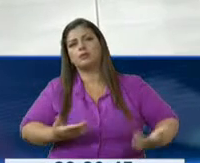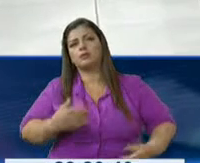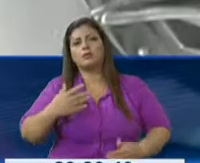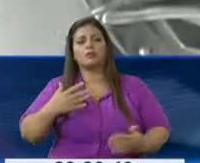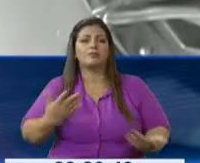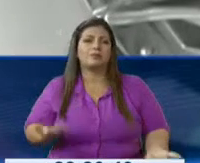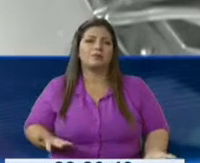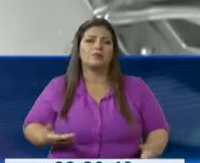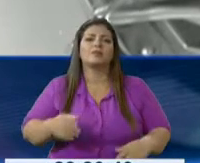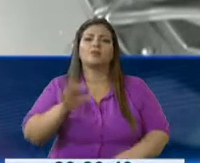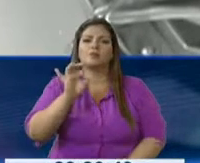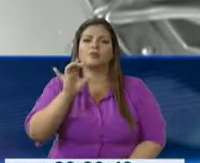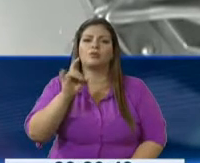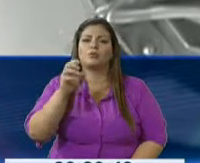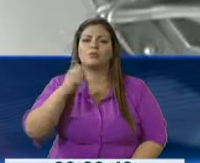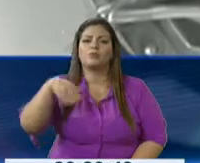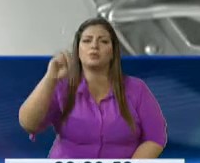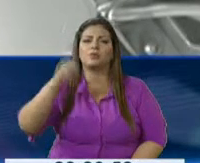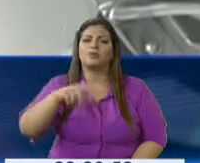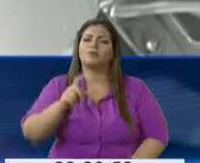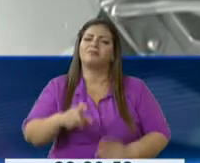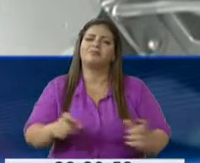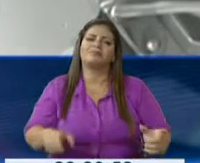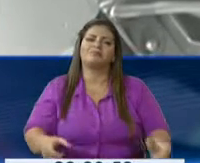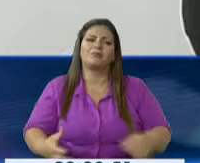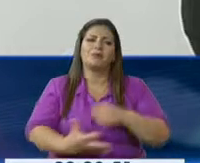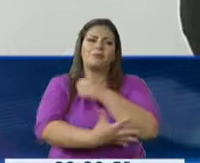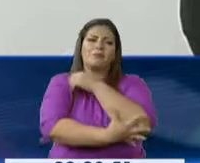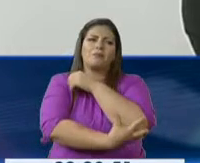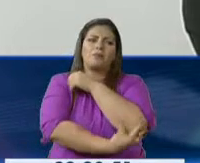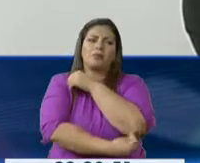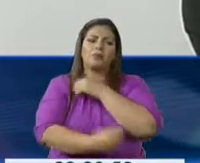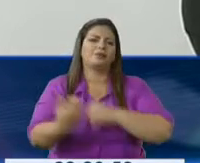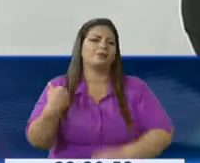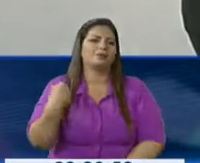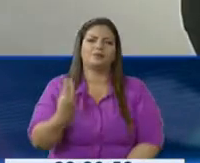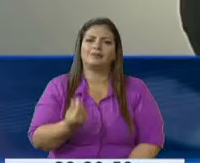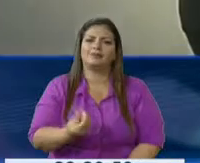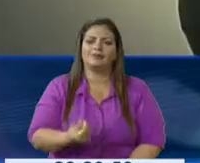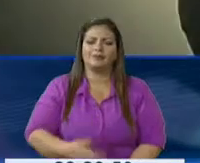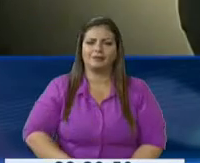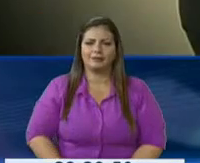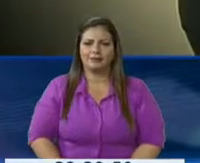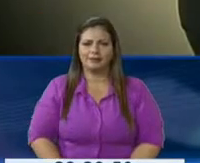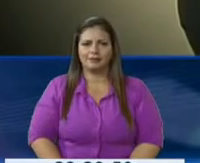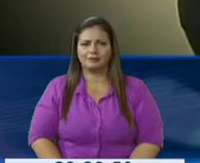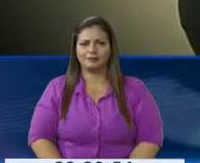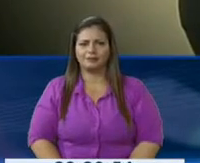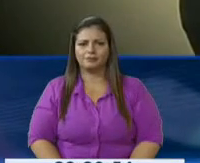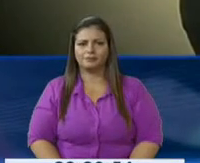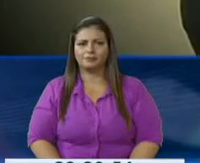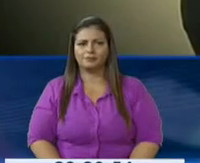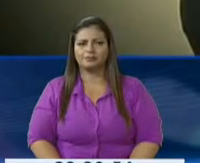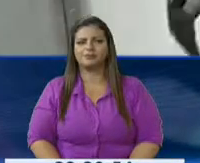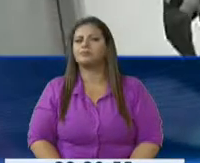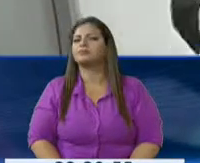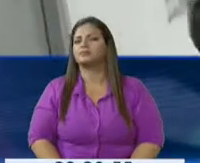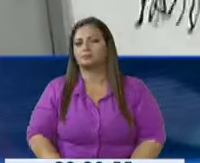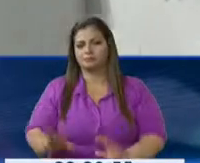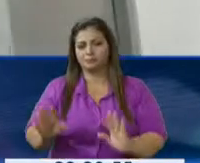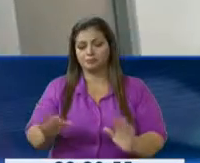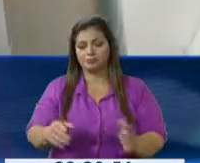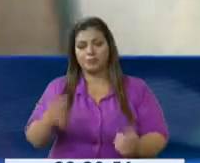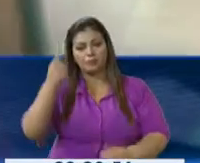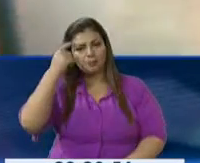gente pobre, que no tiene recursos. Para que tengan una idea de las dimensiones, que el costo